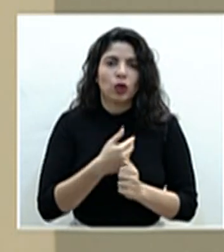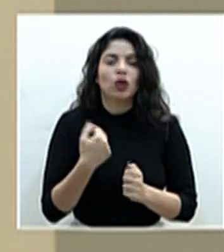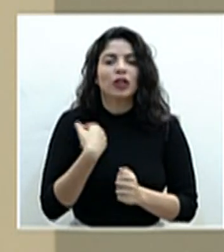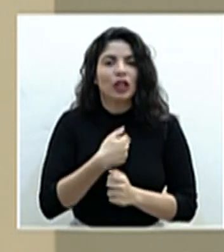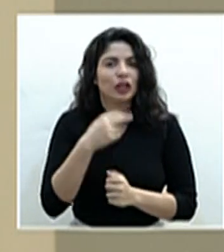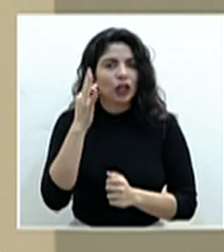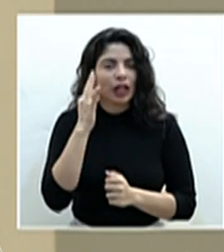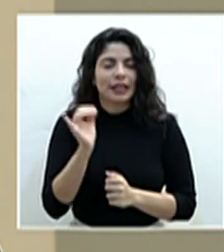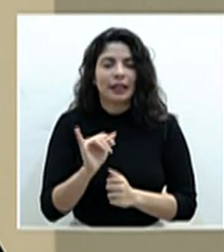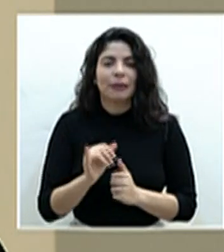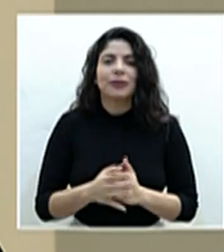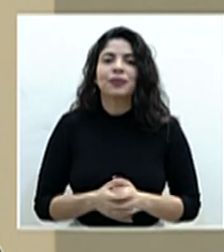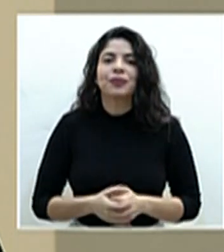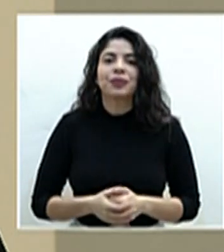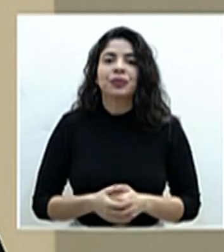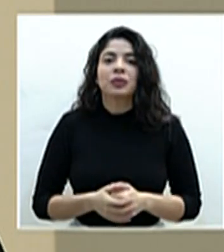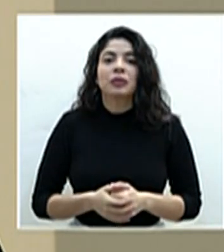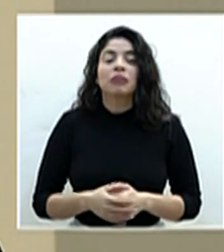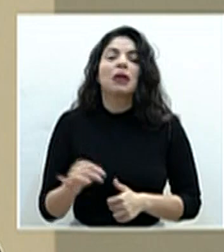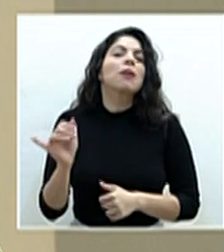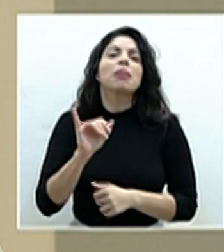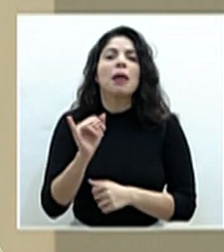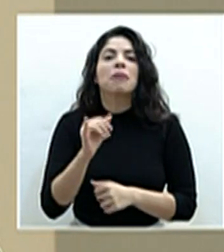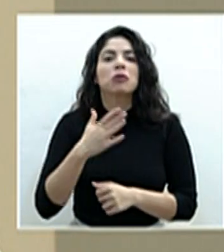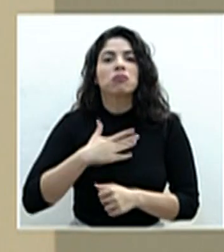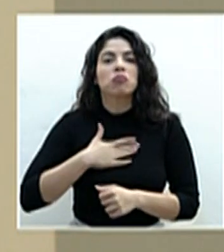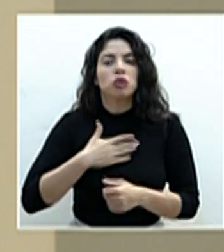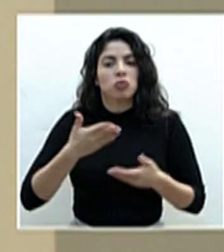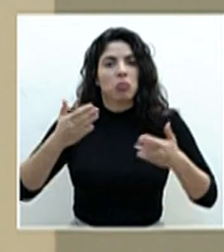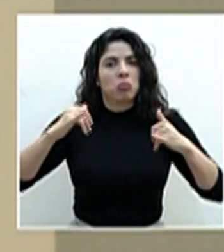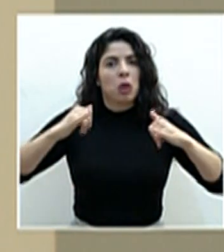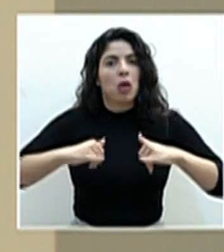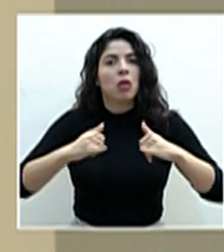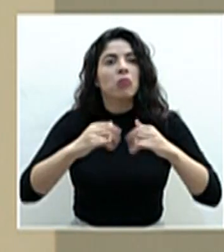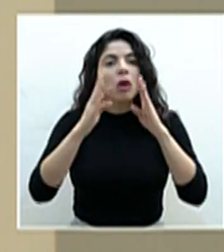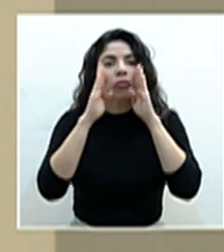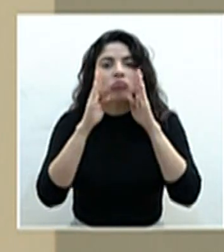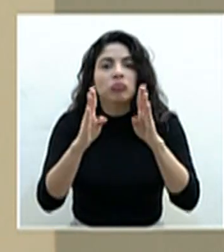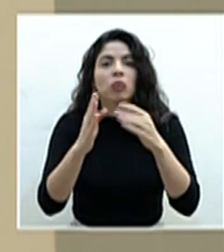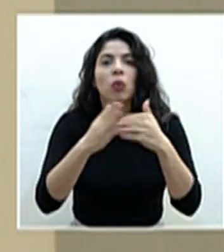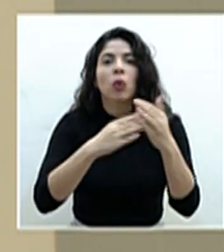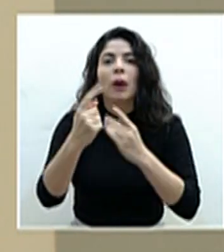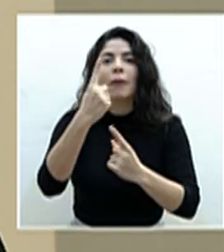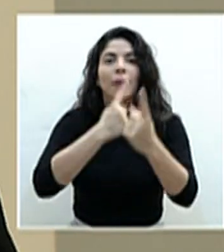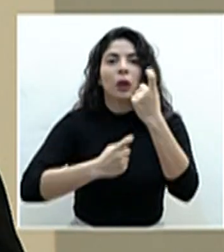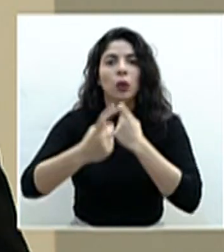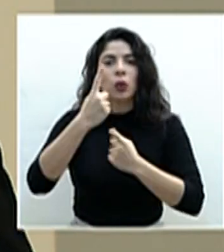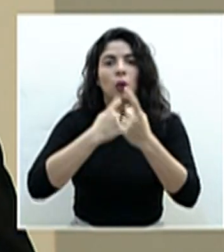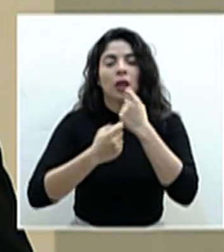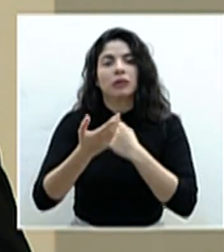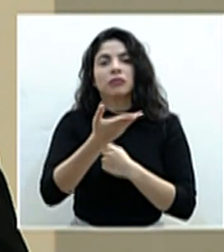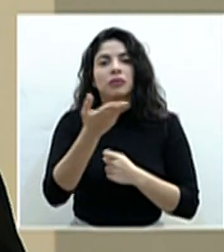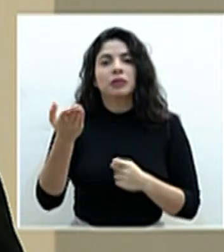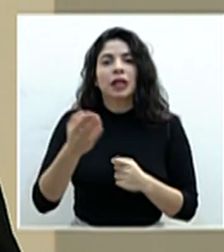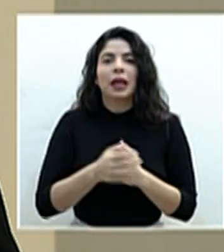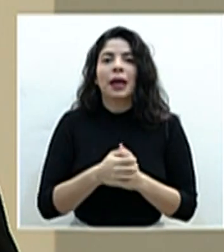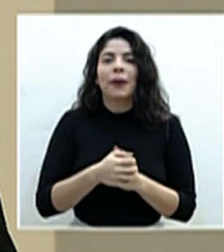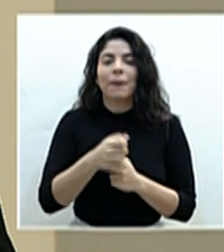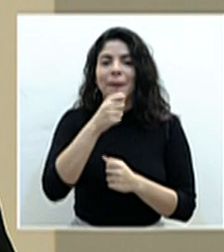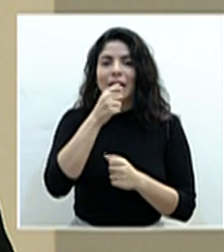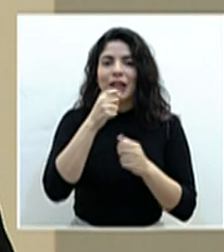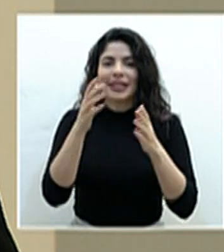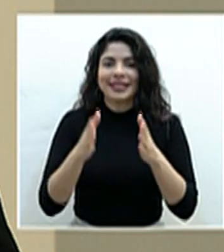nosotras. Quedaré también a disposición para preguntas de los